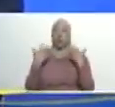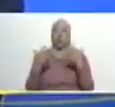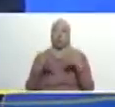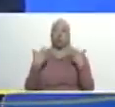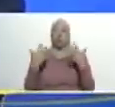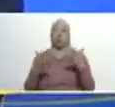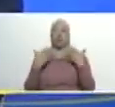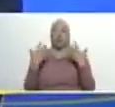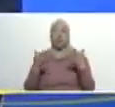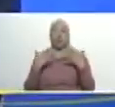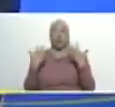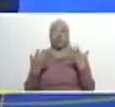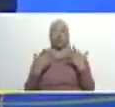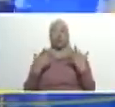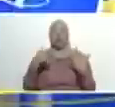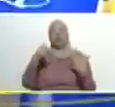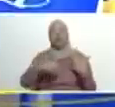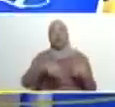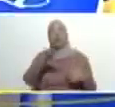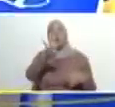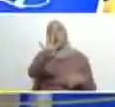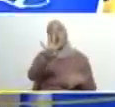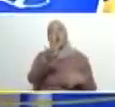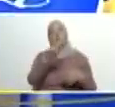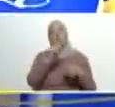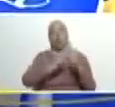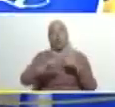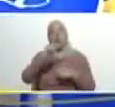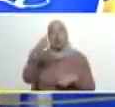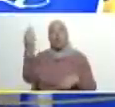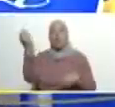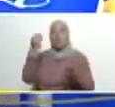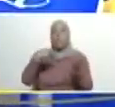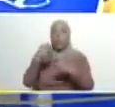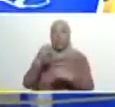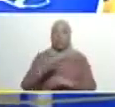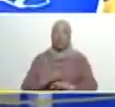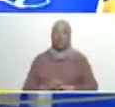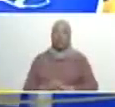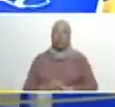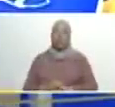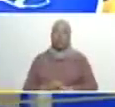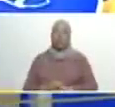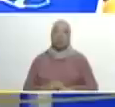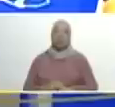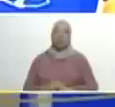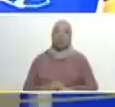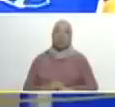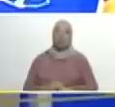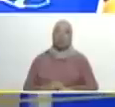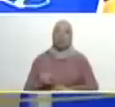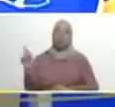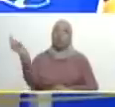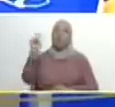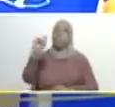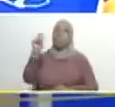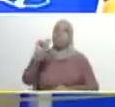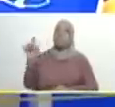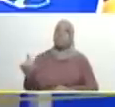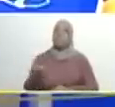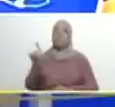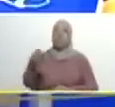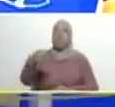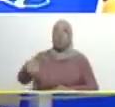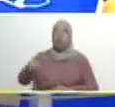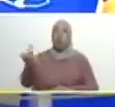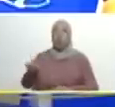de estos tiempos, 4 grados centígrados. Si en estos tiempos de los meses de junio, julio,